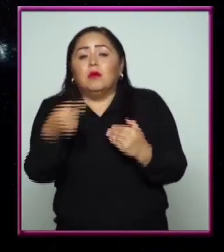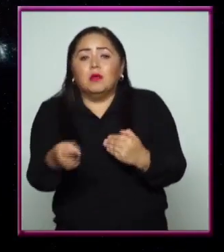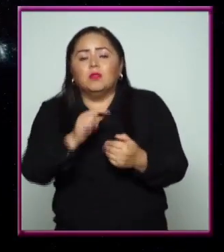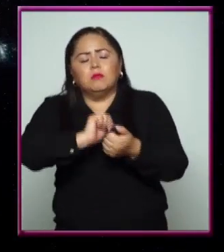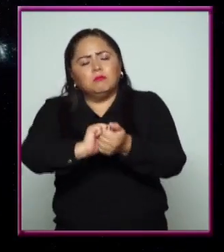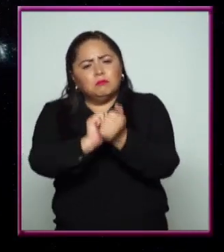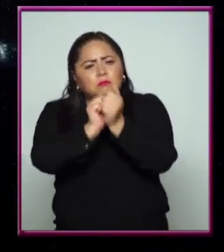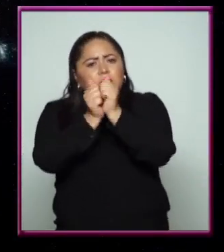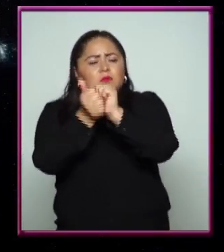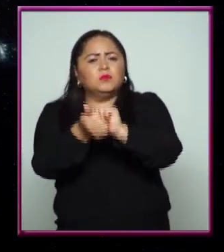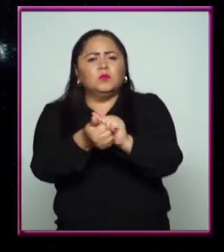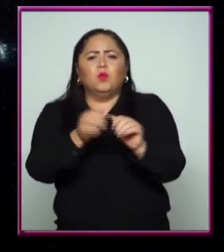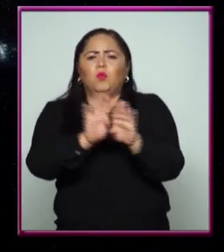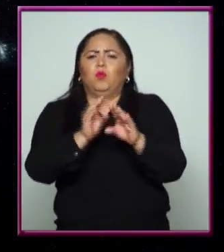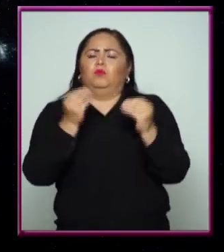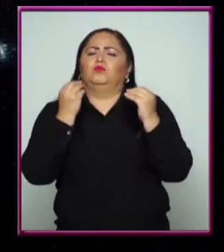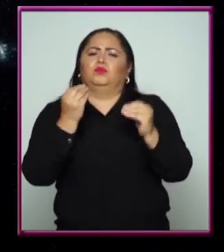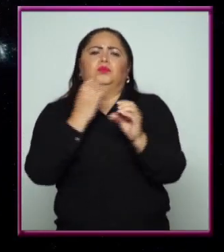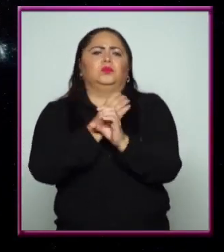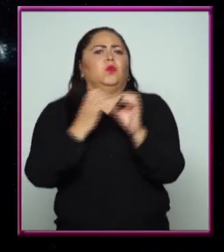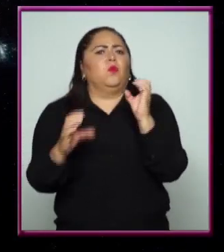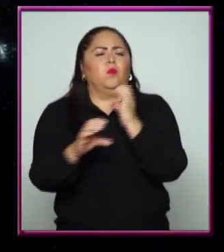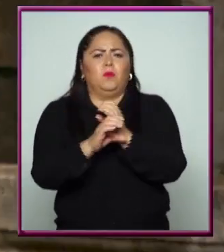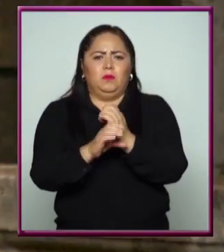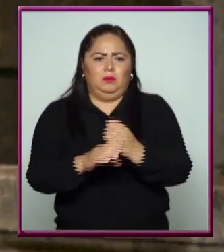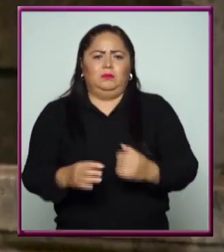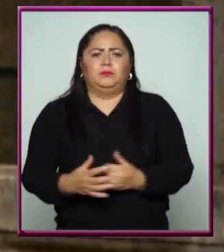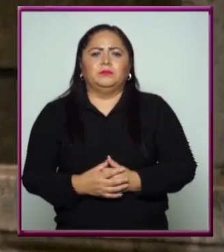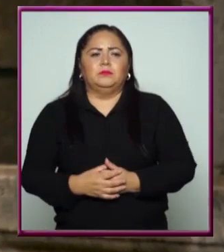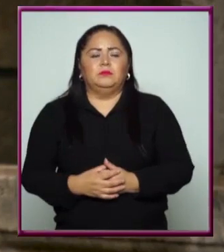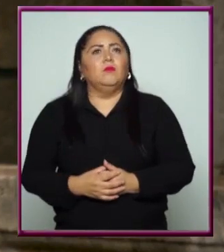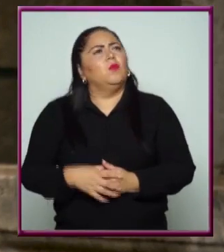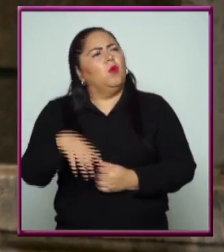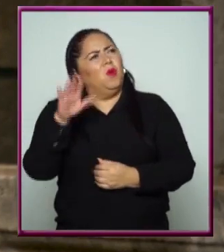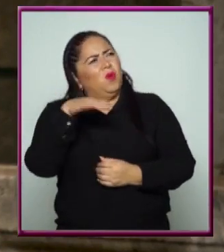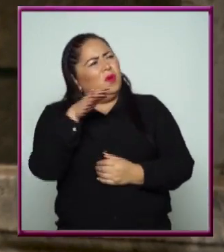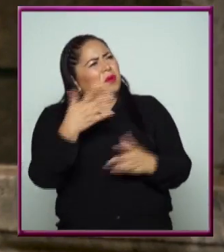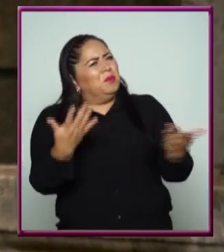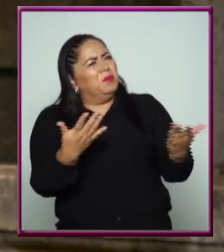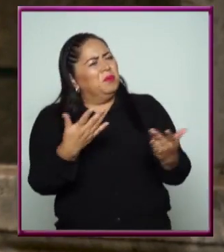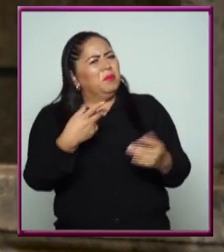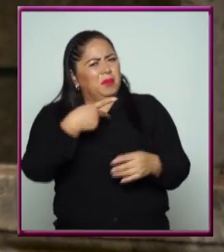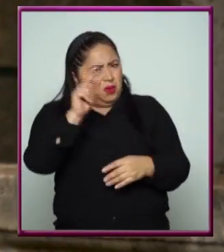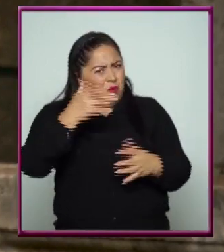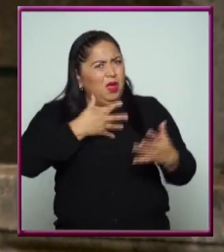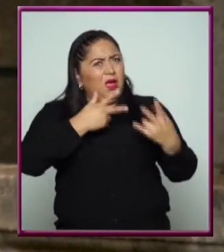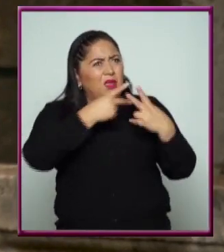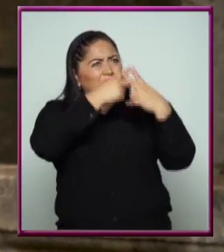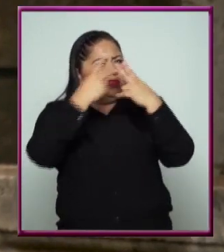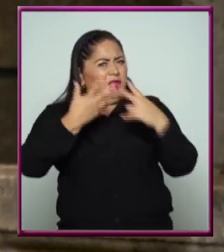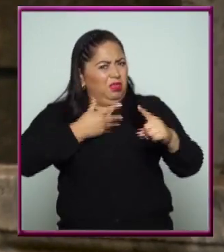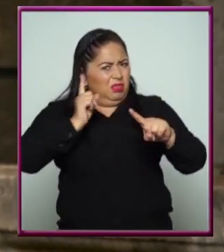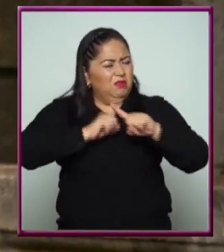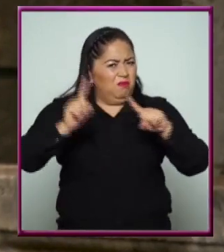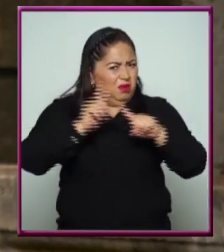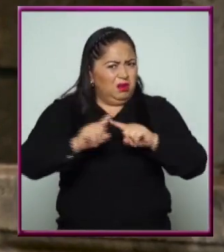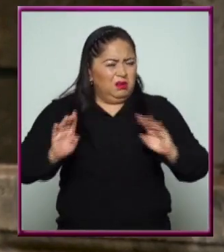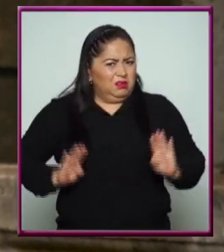puede convertirse en muchas cosas. Oye, pero entonces hay estrellas de varios tipos